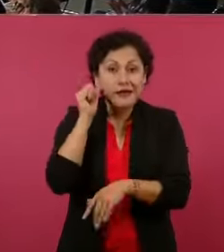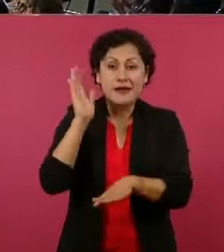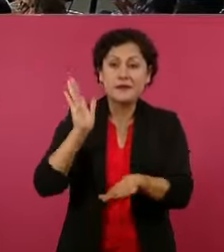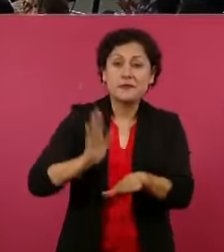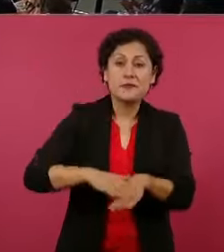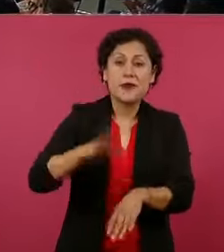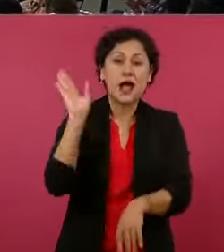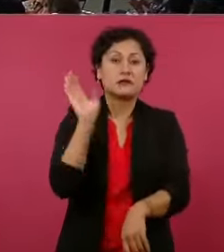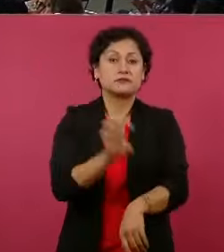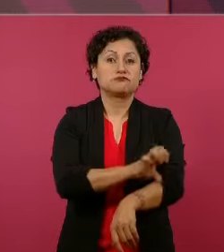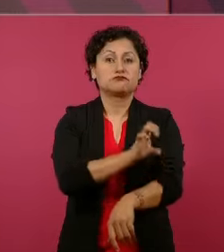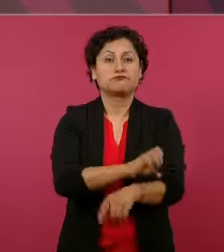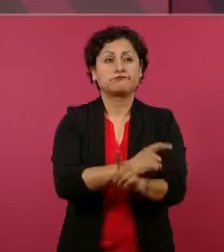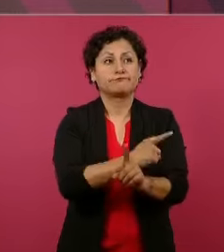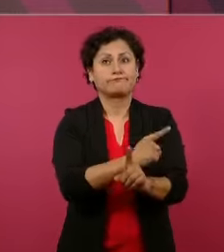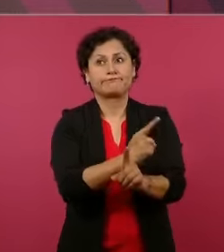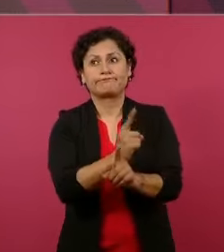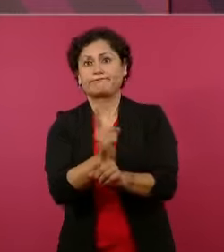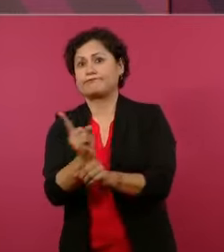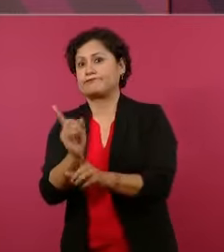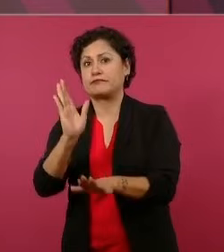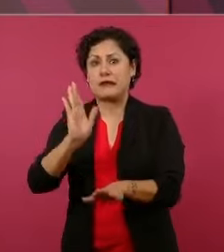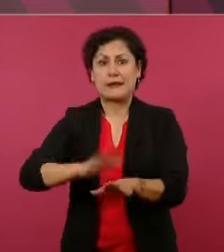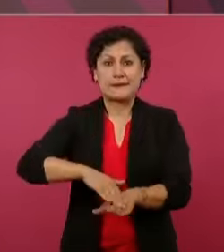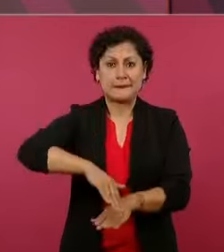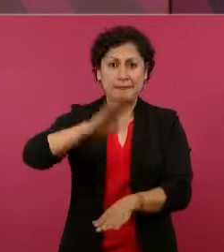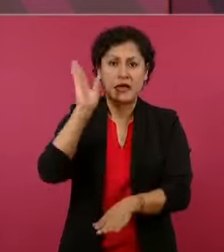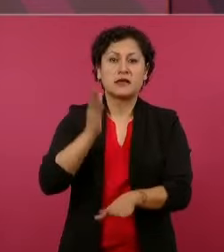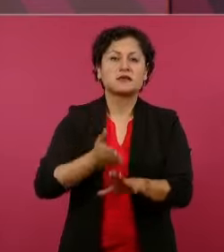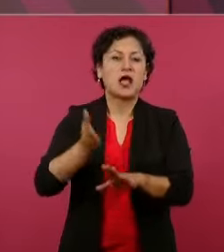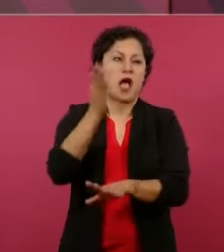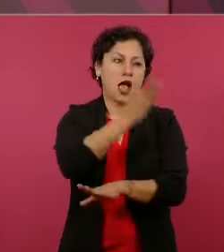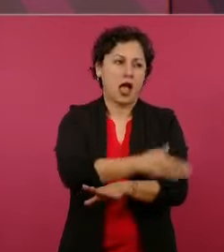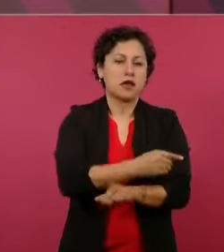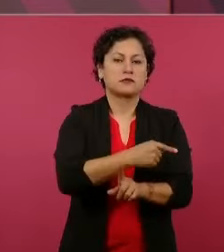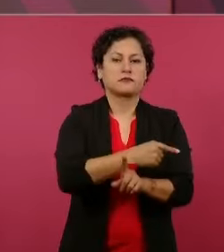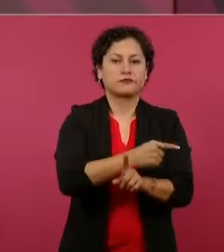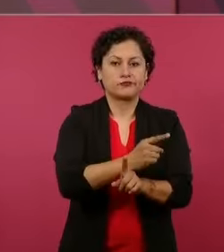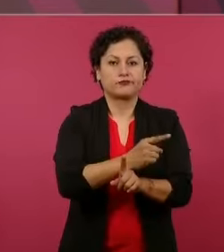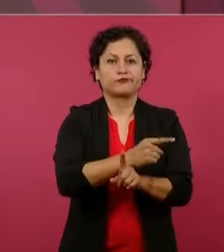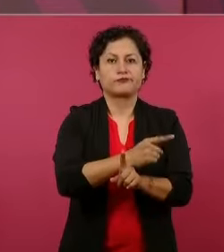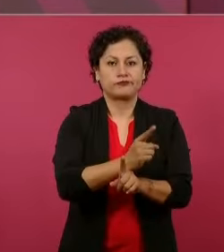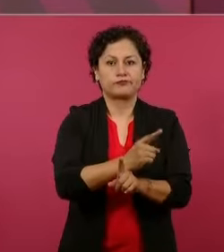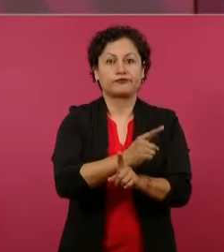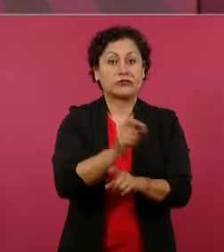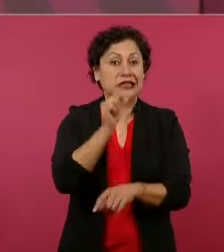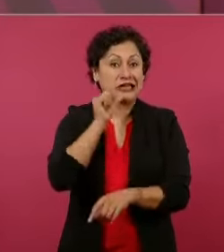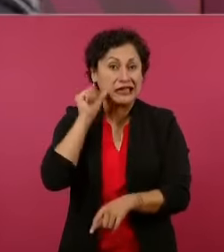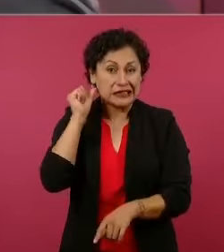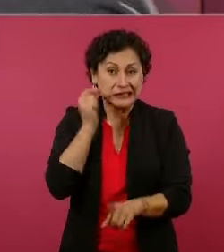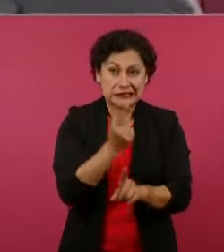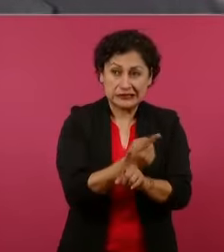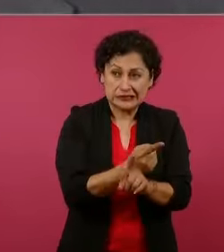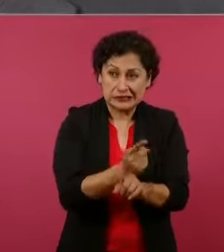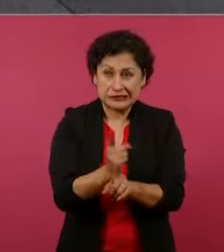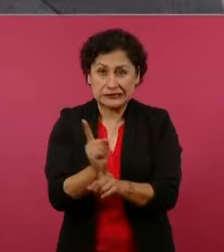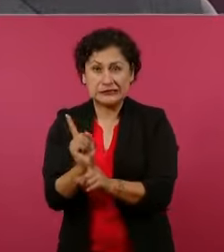que otros días y Afortunadamente no tuvimos